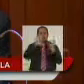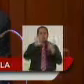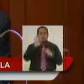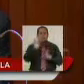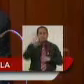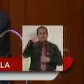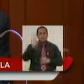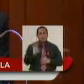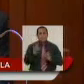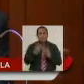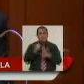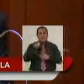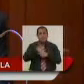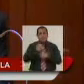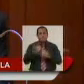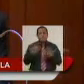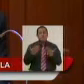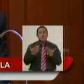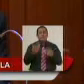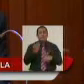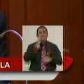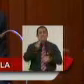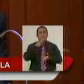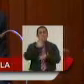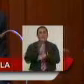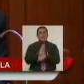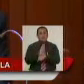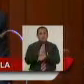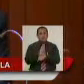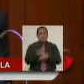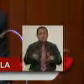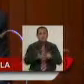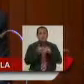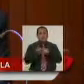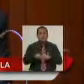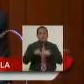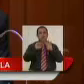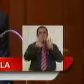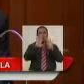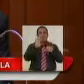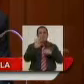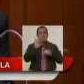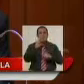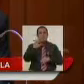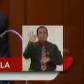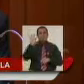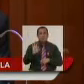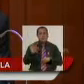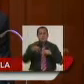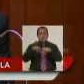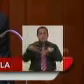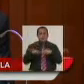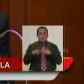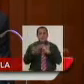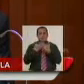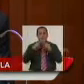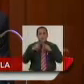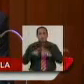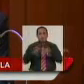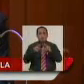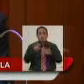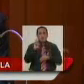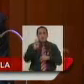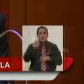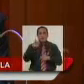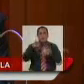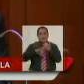70% de esta actividad ilegal en Madre de Dios y el 90% en las zonas de las cuencas altas de los ríos Ramis